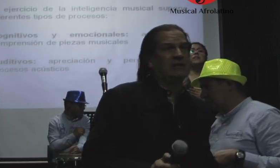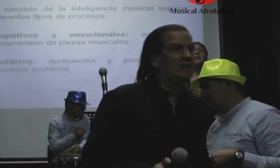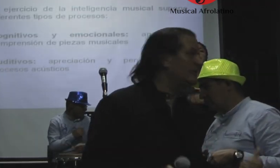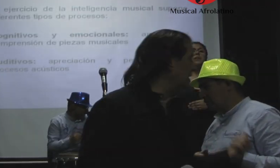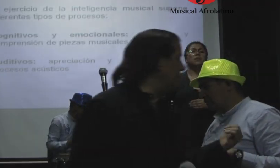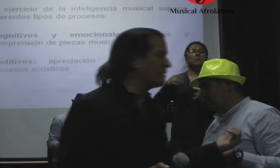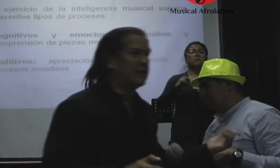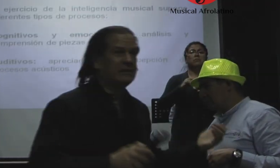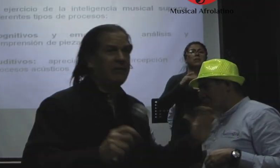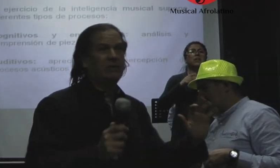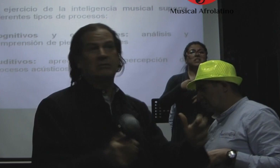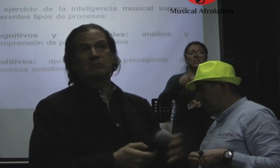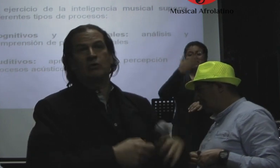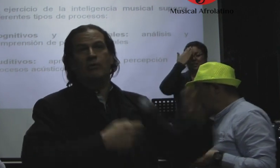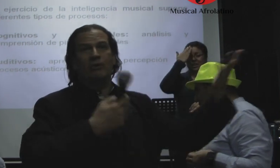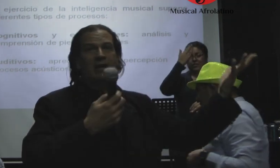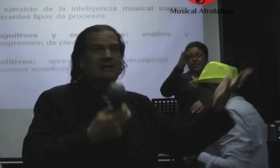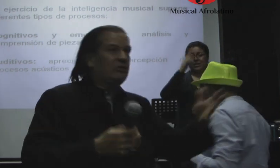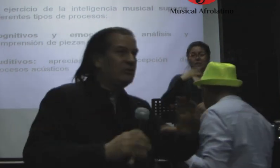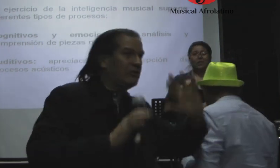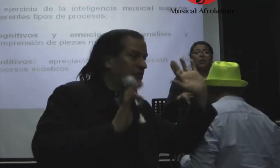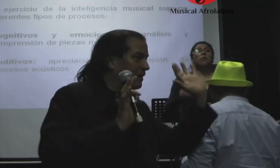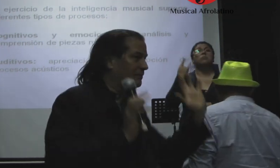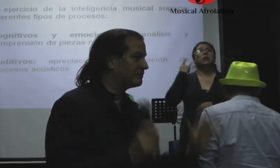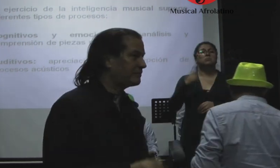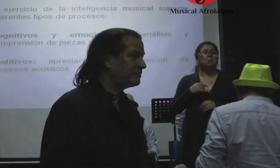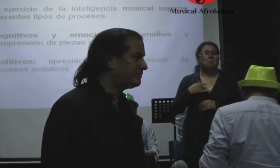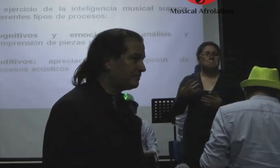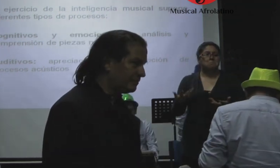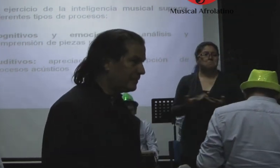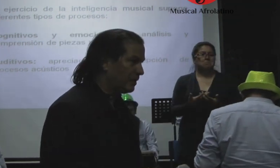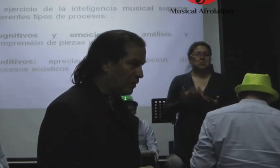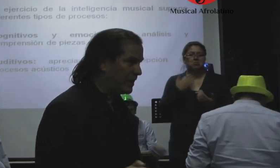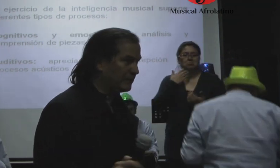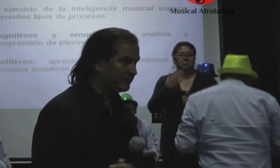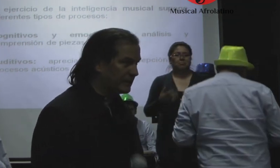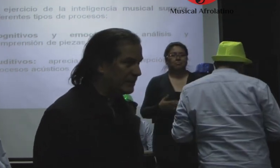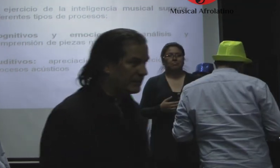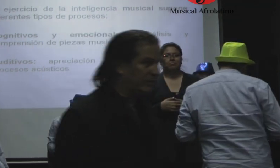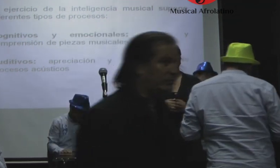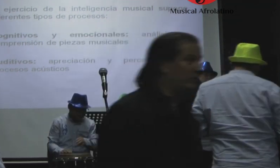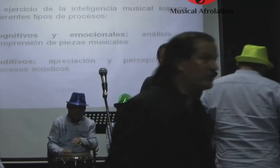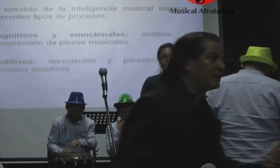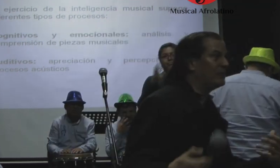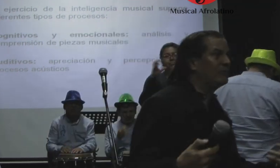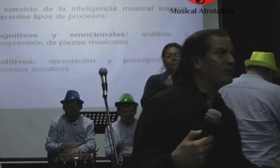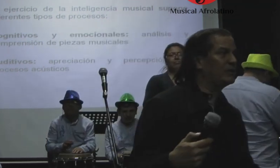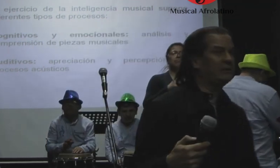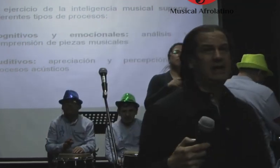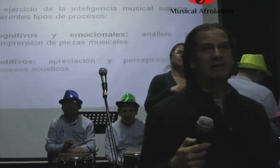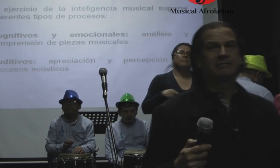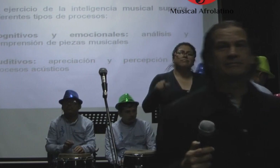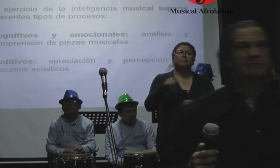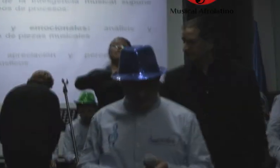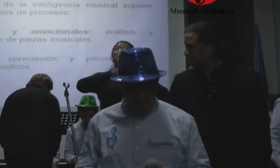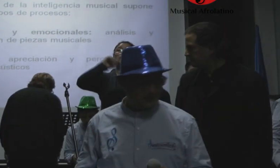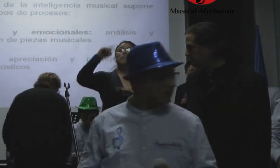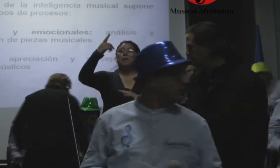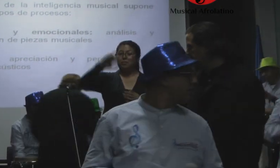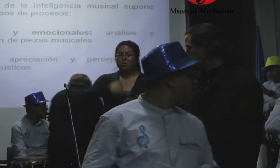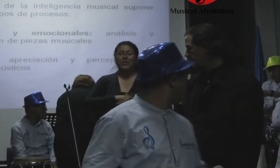pregunta una fecha y él se la sabe. Y yo, ¿cómo lo hace? Yo no lo sé. ¿Lo ven? Entonces estos chicos tienen un potencial.